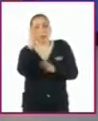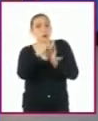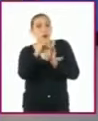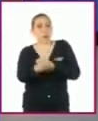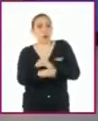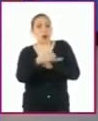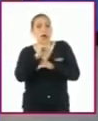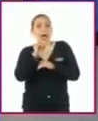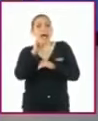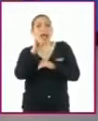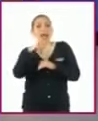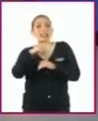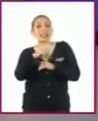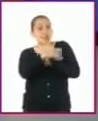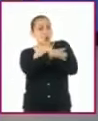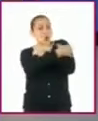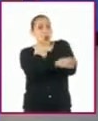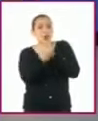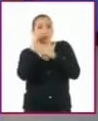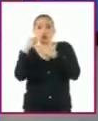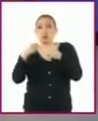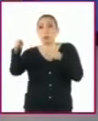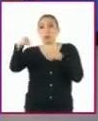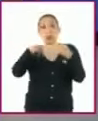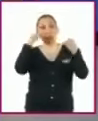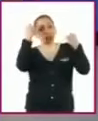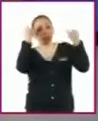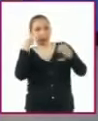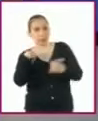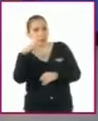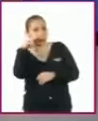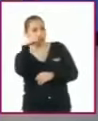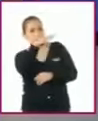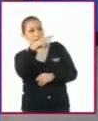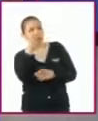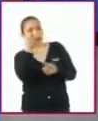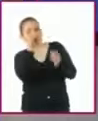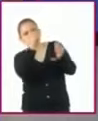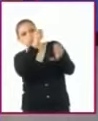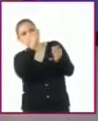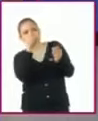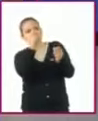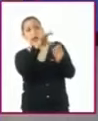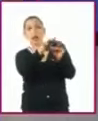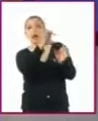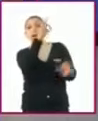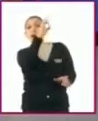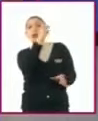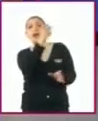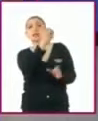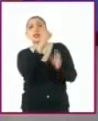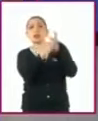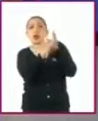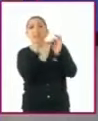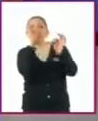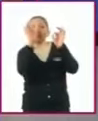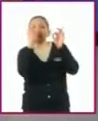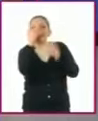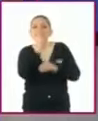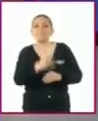de Nike que ha inspirado a muchos. Solo hay que echarle un vistazo con lupa y encontrar esos pequeños